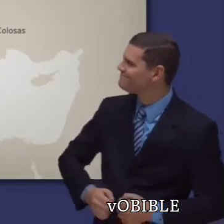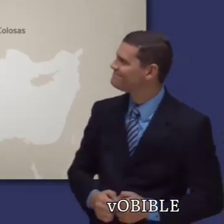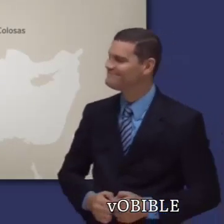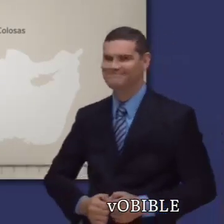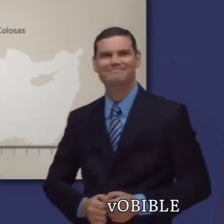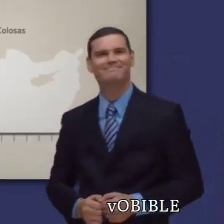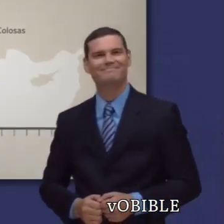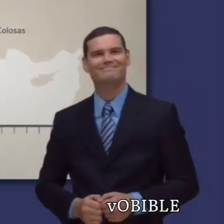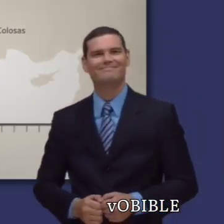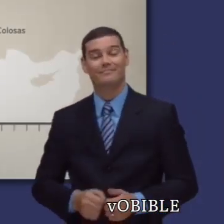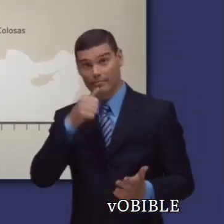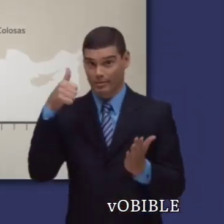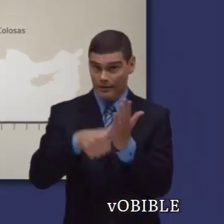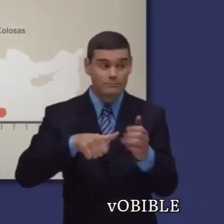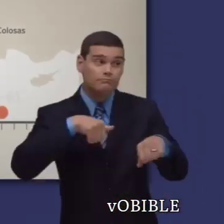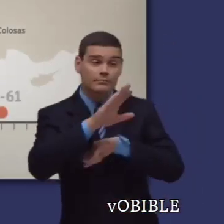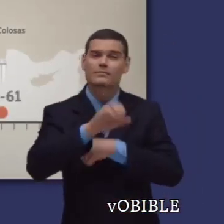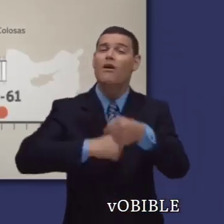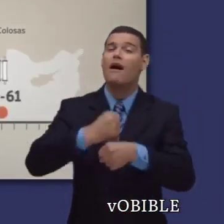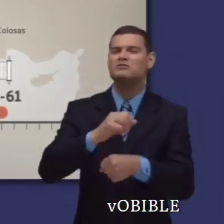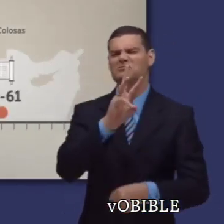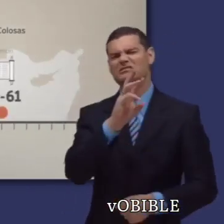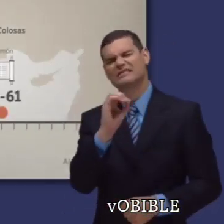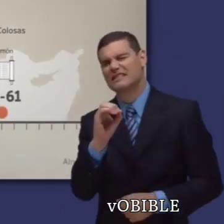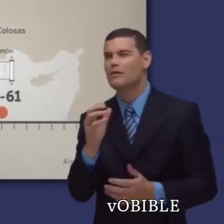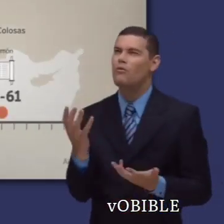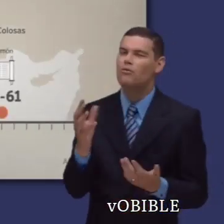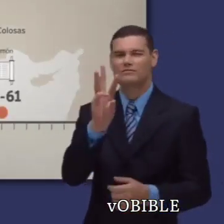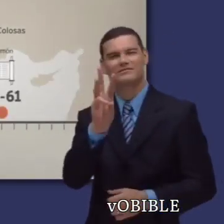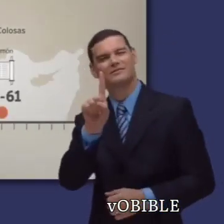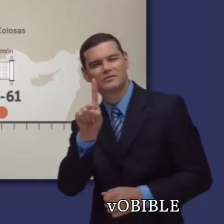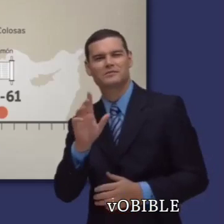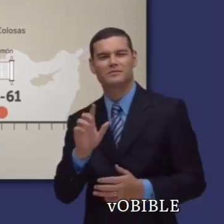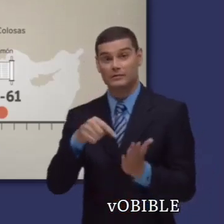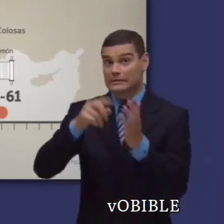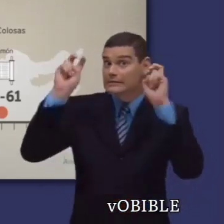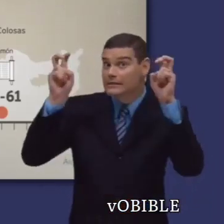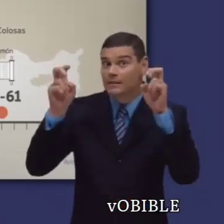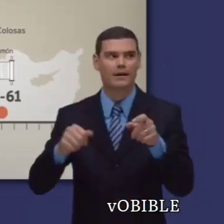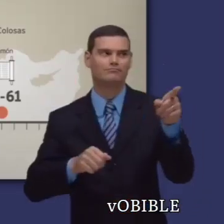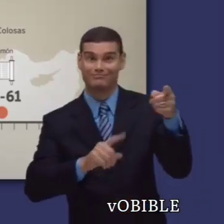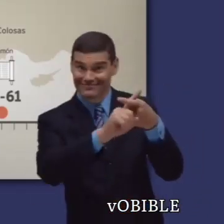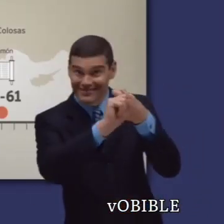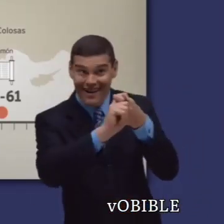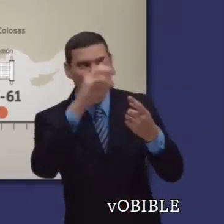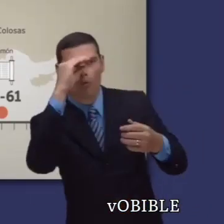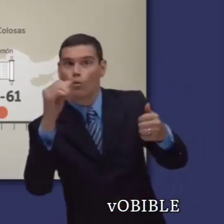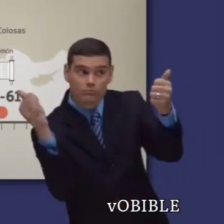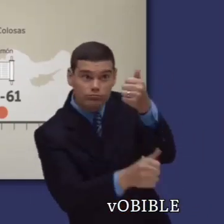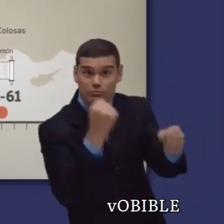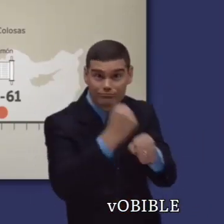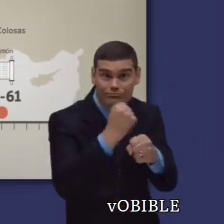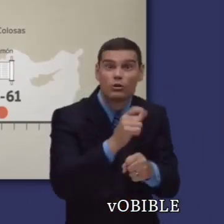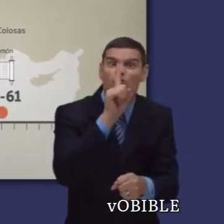Menor. La carta escrita en Roma alrededor del año 60 o 61 habla de Onésimo, un esclavo de